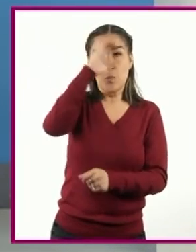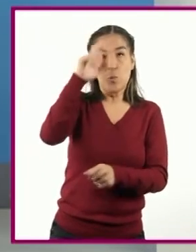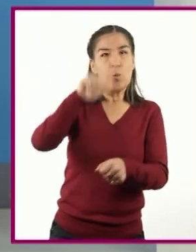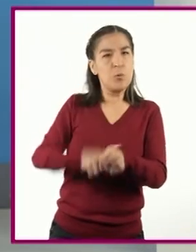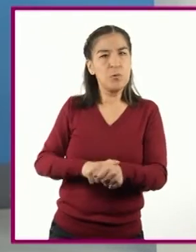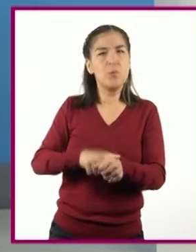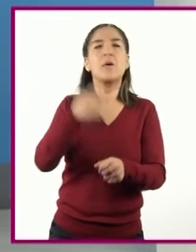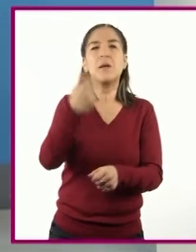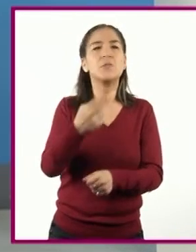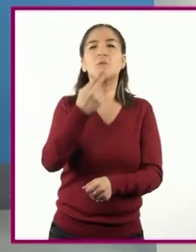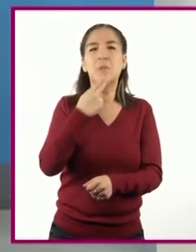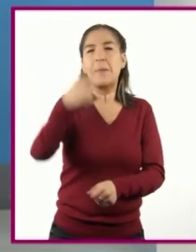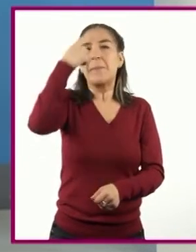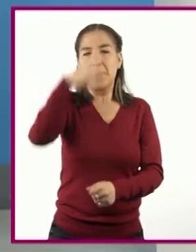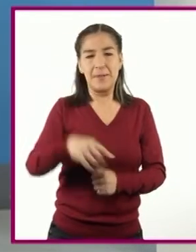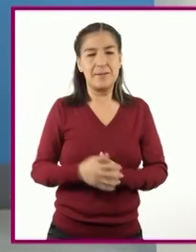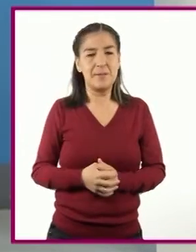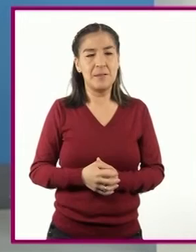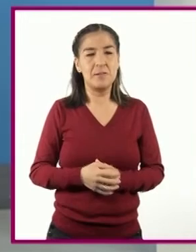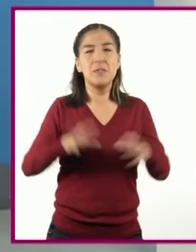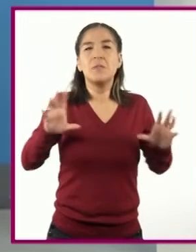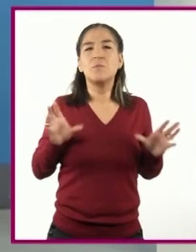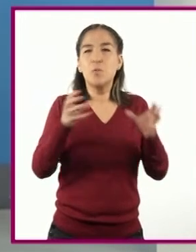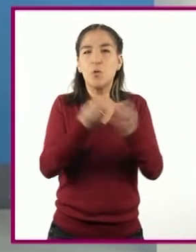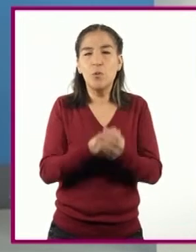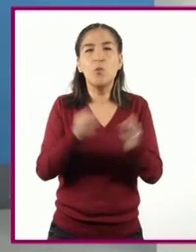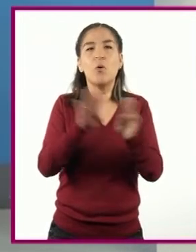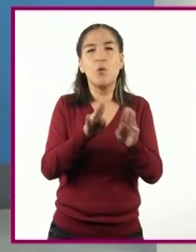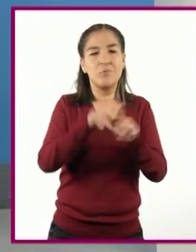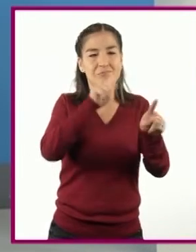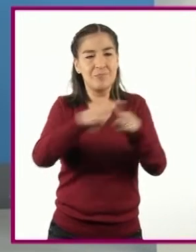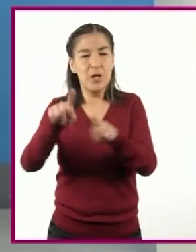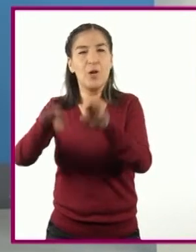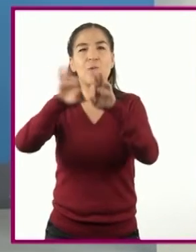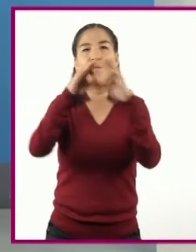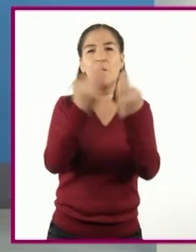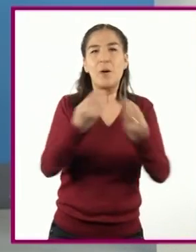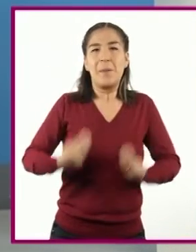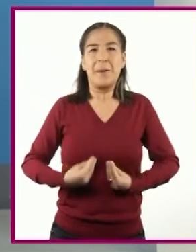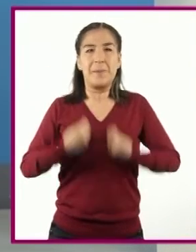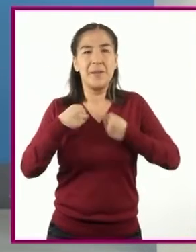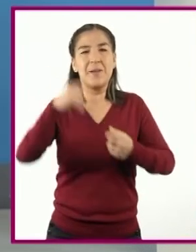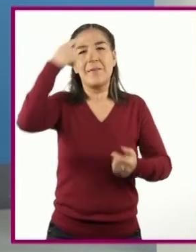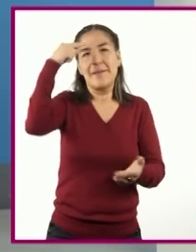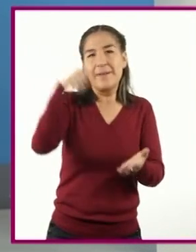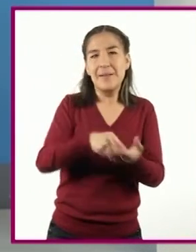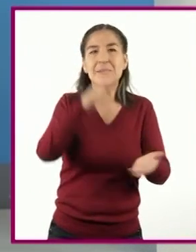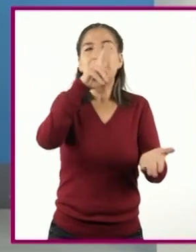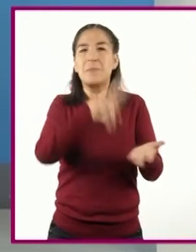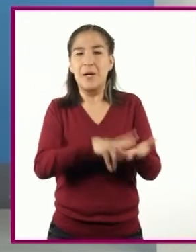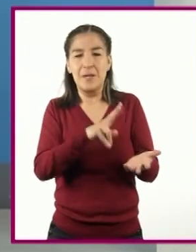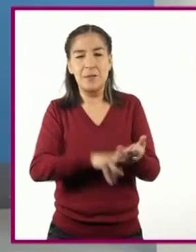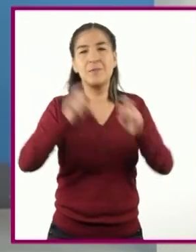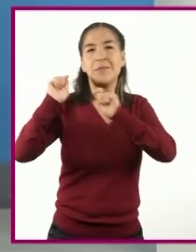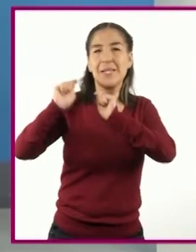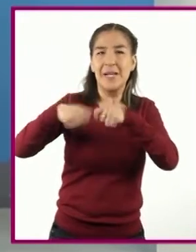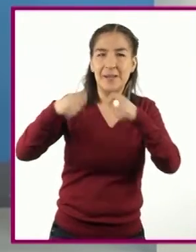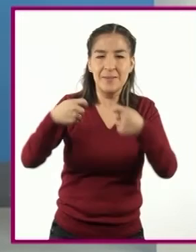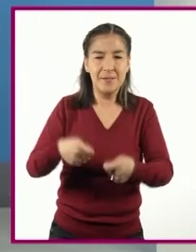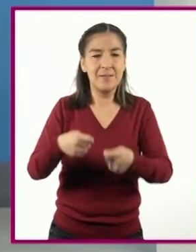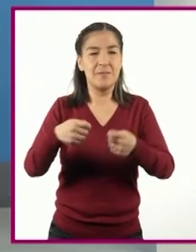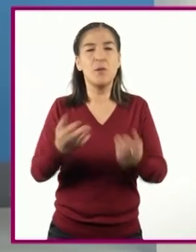se utiliza para designar al conjunto de modos de vida, creencias, valores,